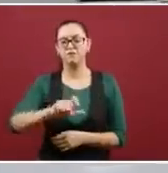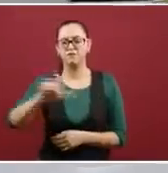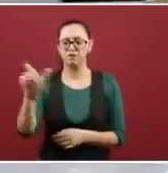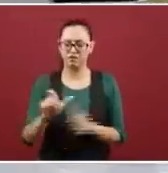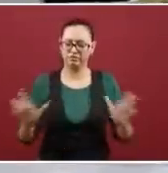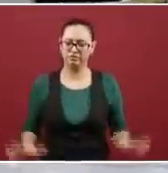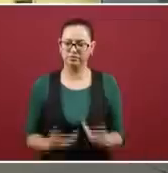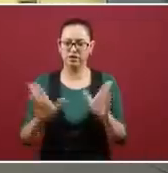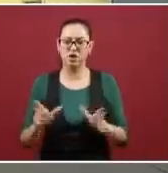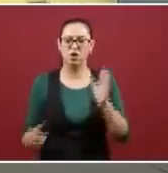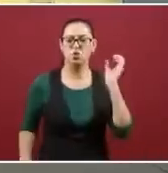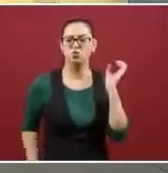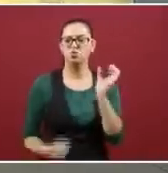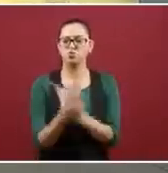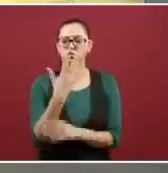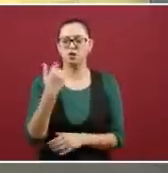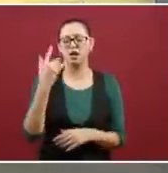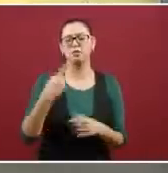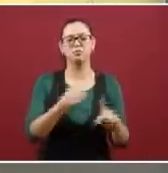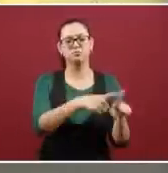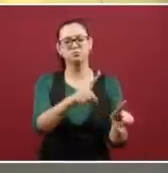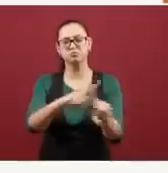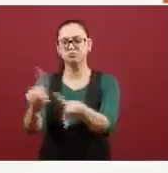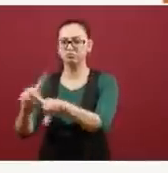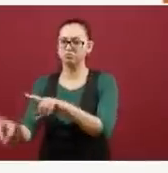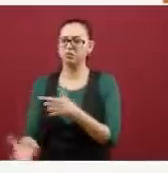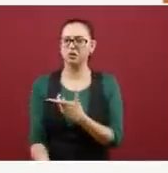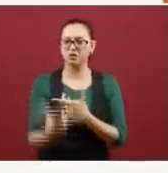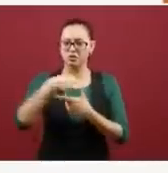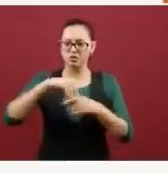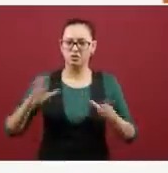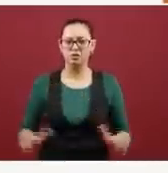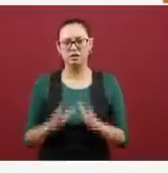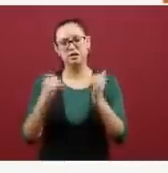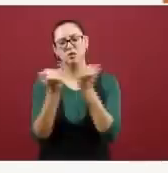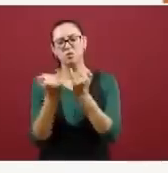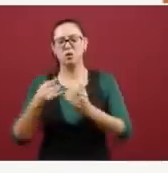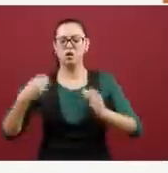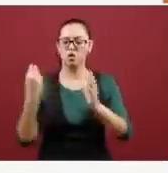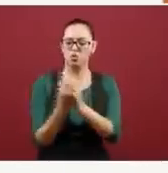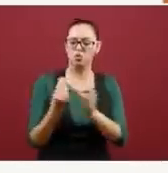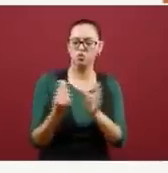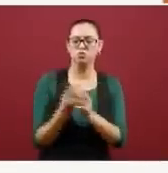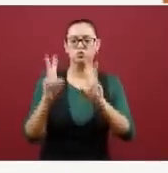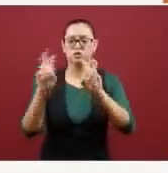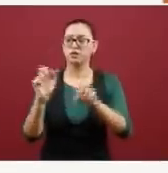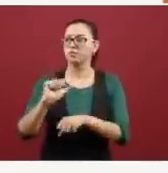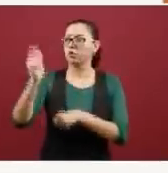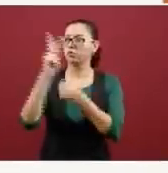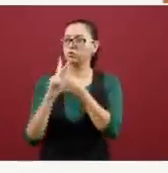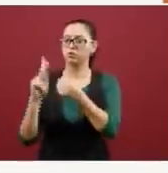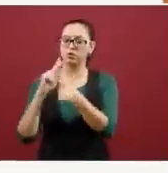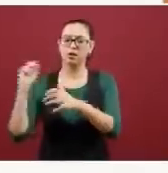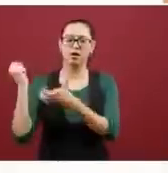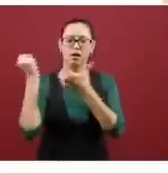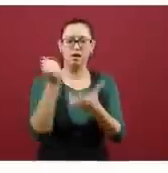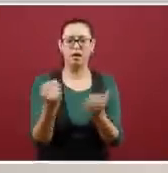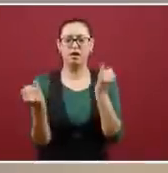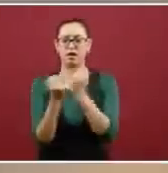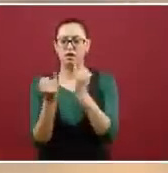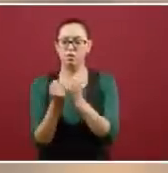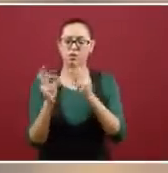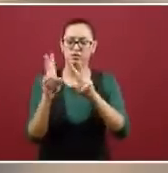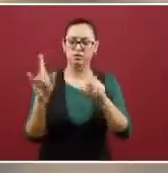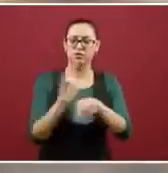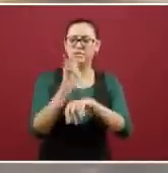la innovación, diversificación e inclusión a través de seminarios de inversión extranjera y de migración al sector aeronáutico, y